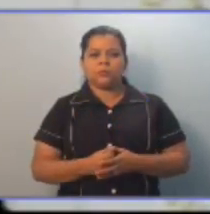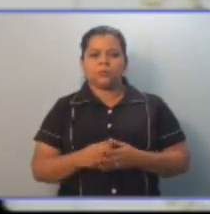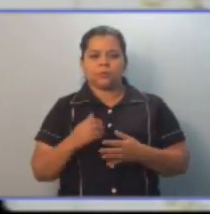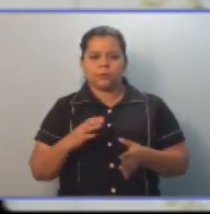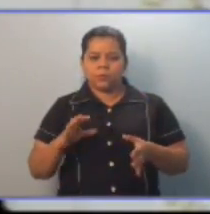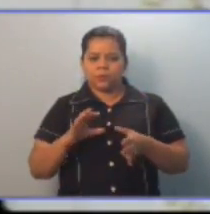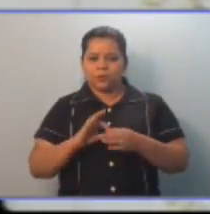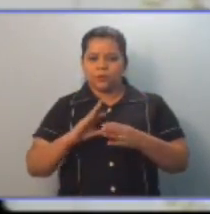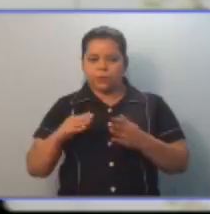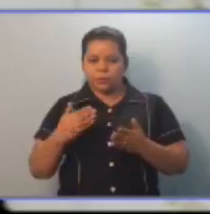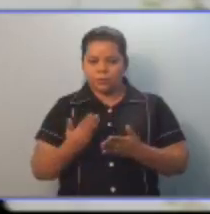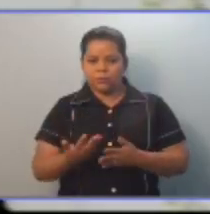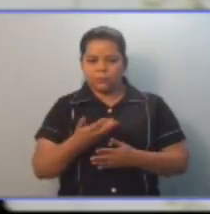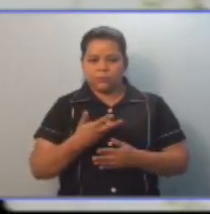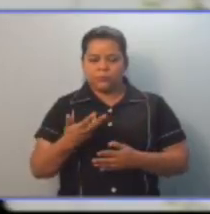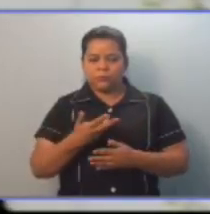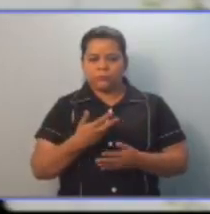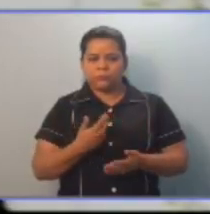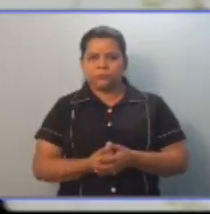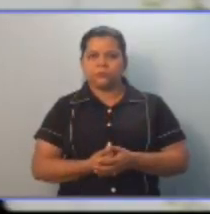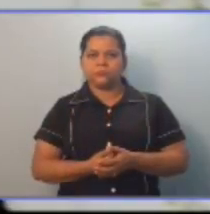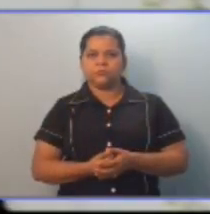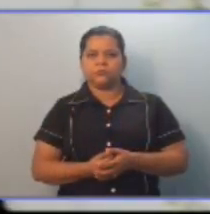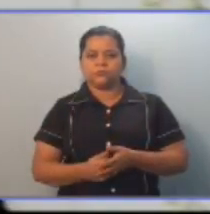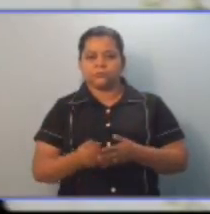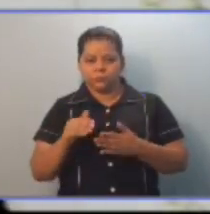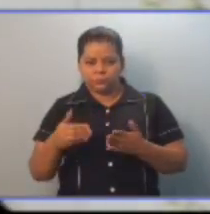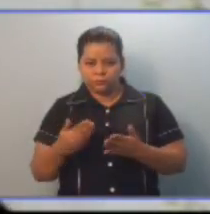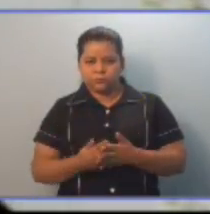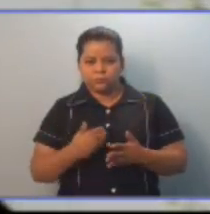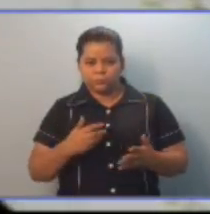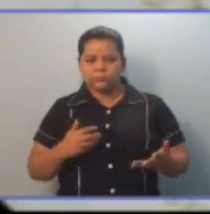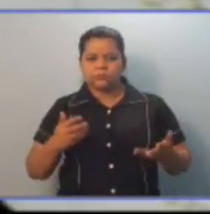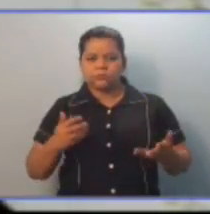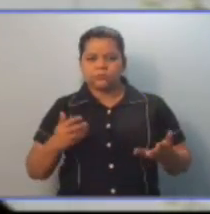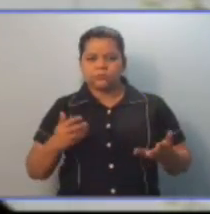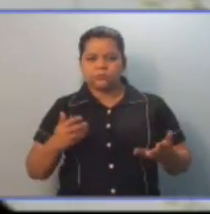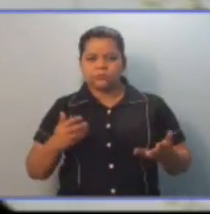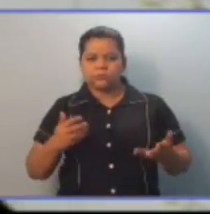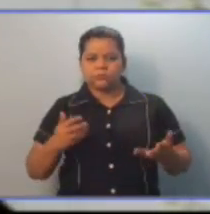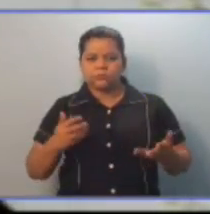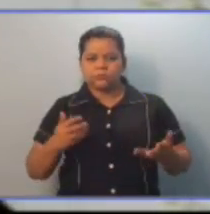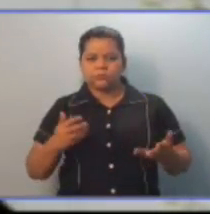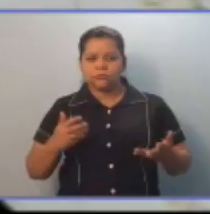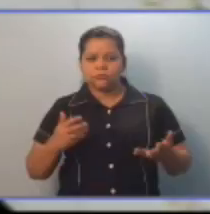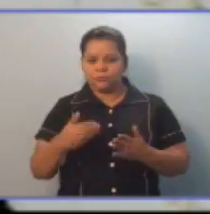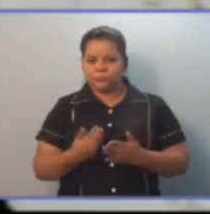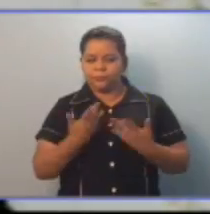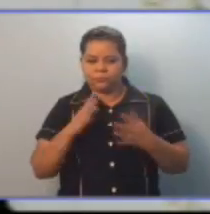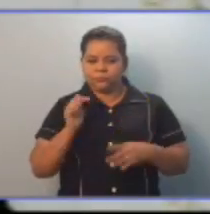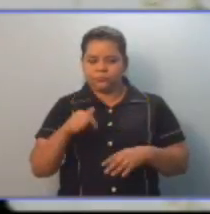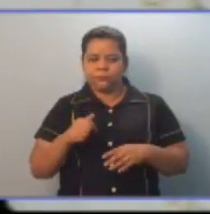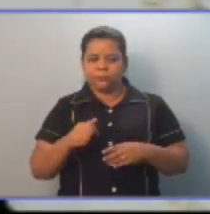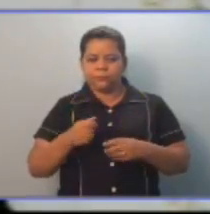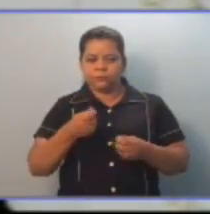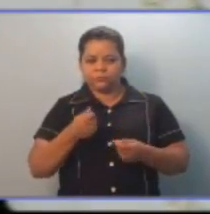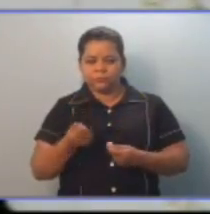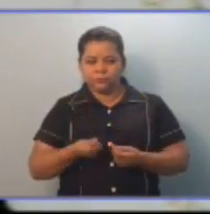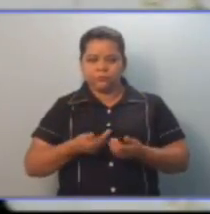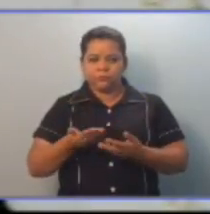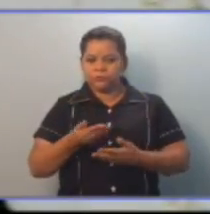le piden a la sala, mire, se me ha violado el derecho a recurrir, pido amparo. Si uno va al texto de la Constitución y lo tiene en versión electrónica y lo digita,